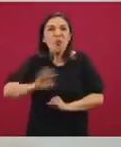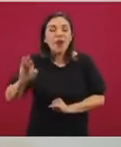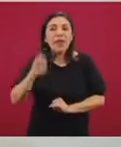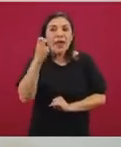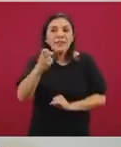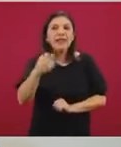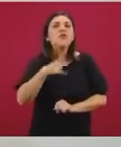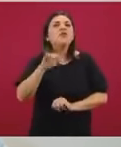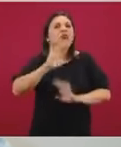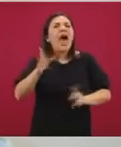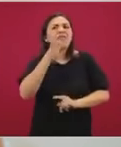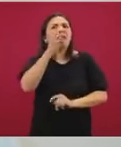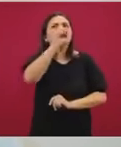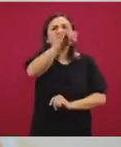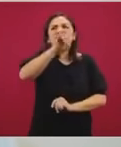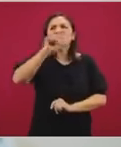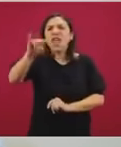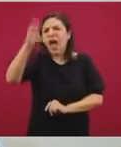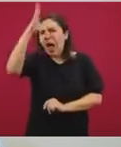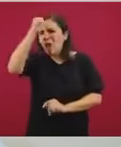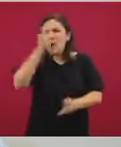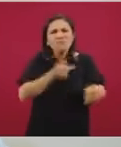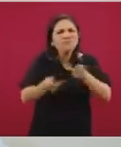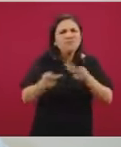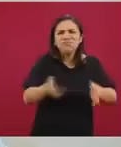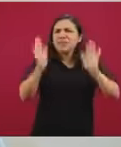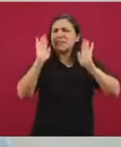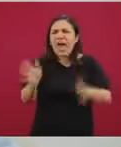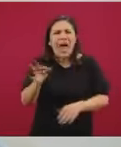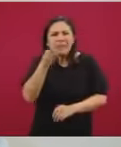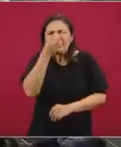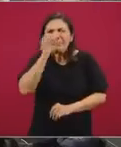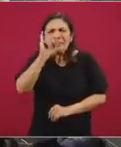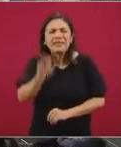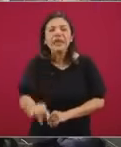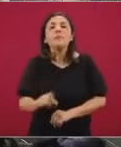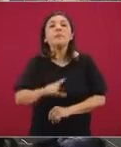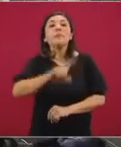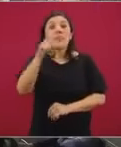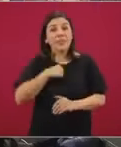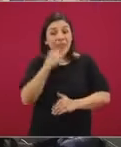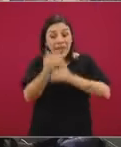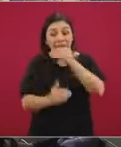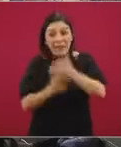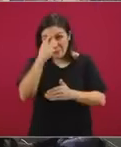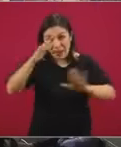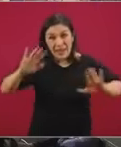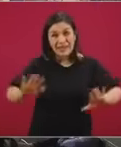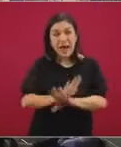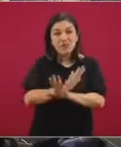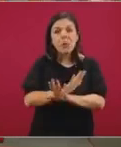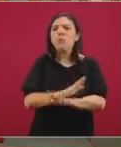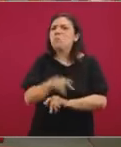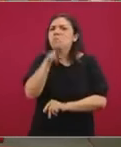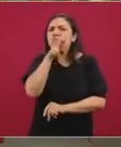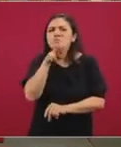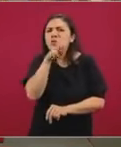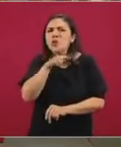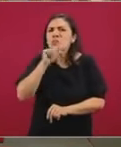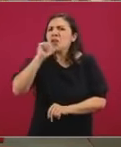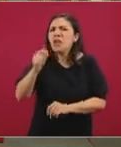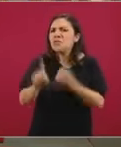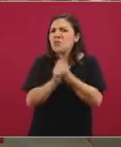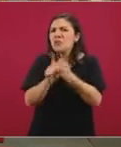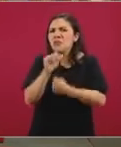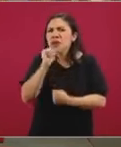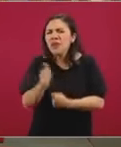ya habían dicho que sí, digamos, ya estábamos en pláticas para avanzar por allá. Cuando avanzamos esta modalidad no hubo problema.